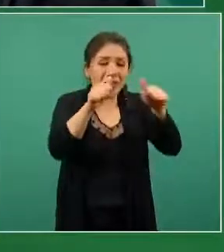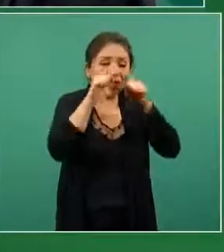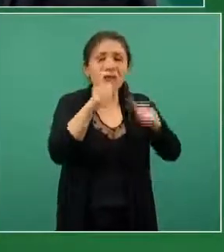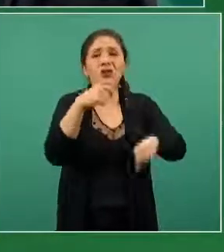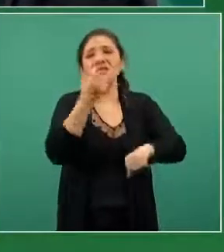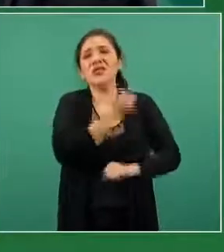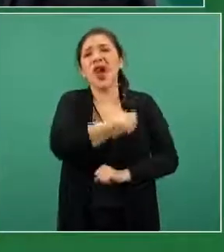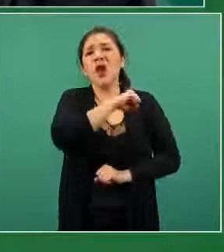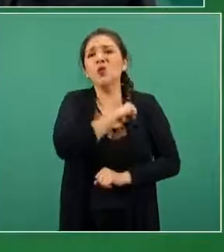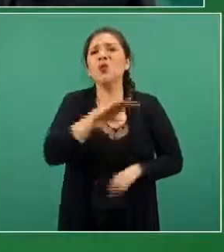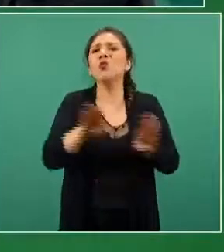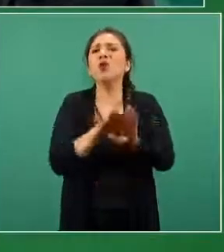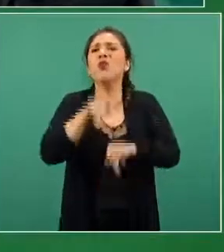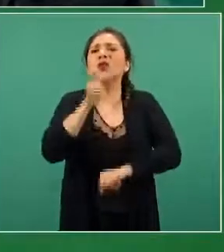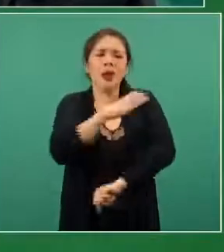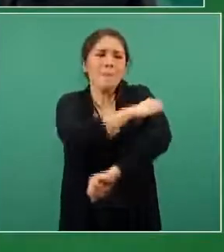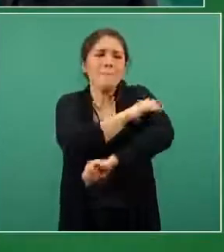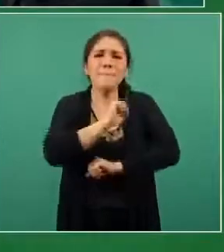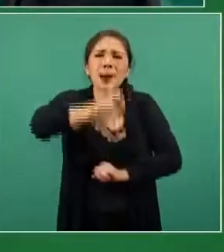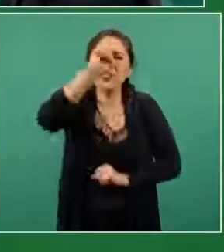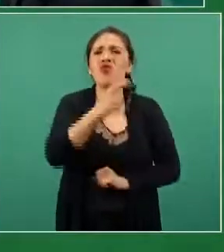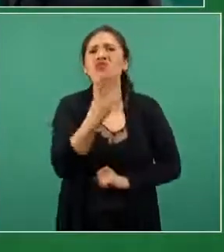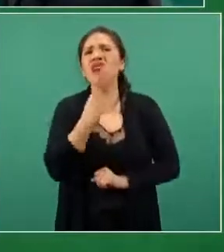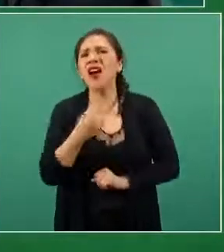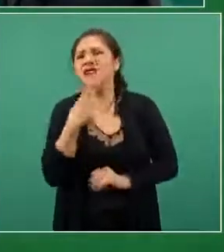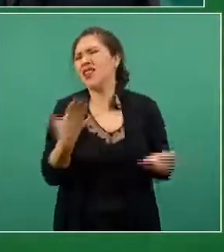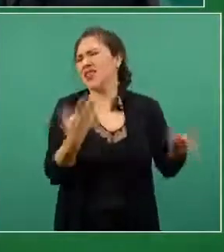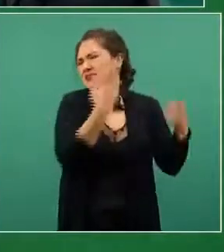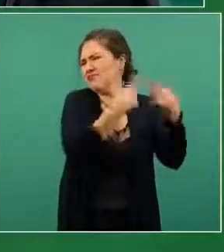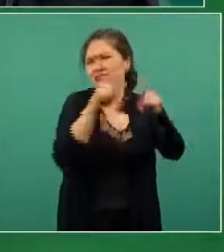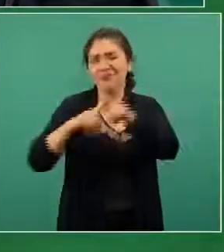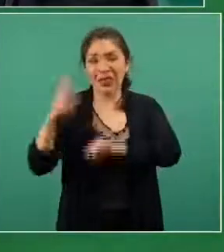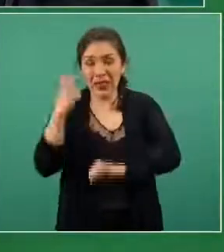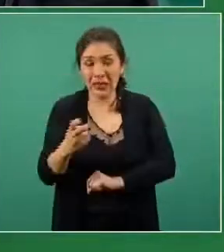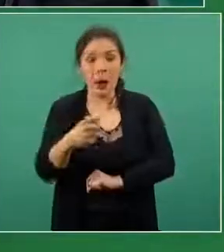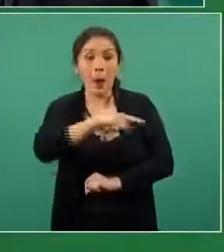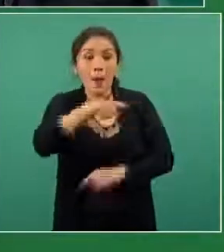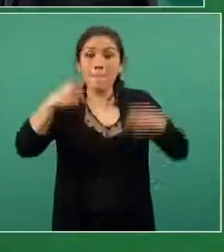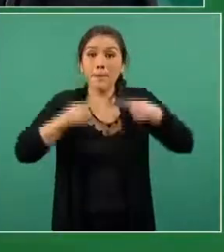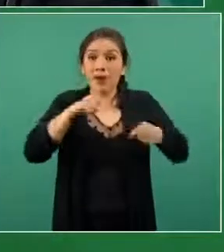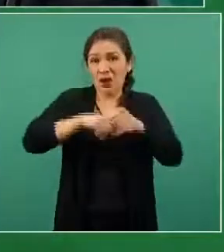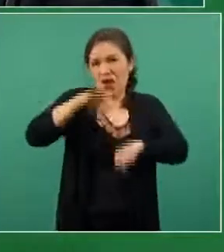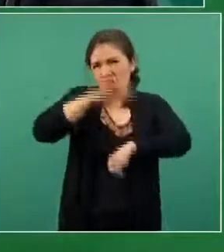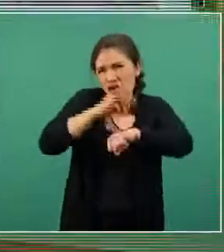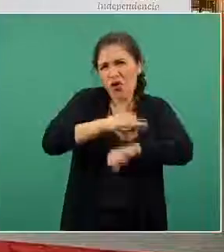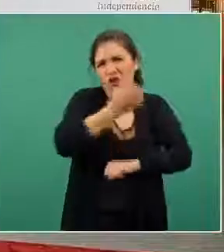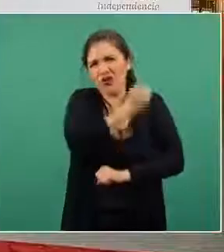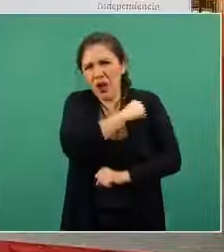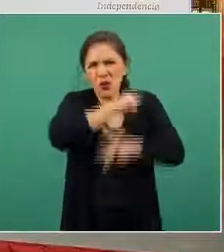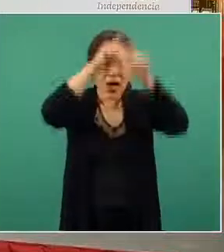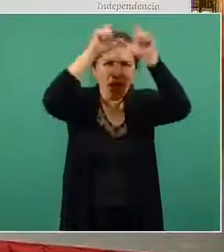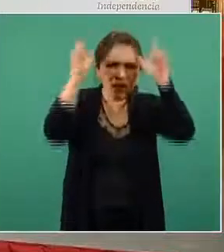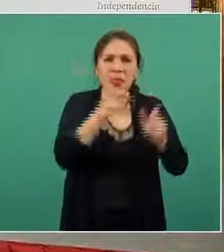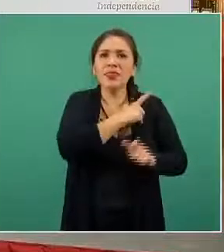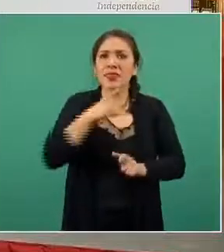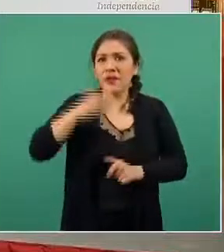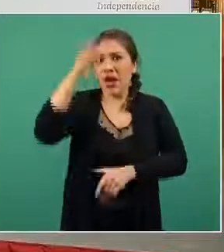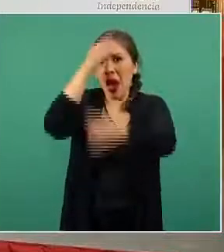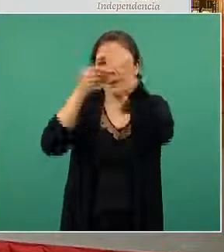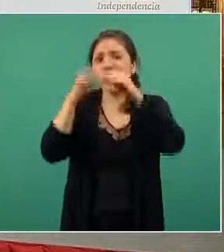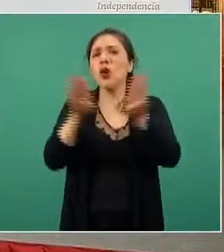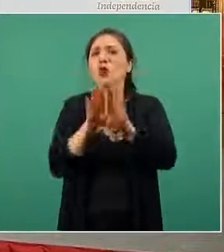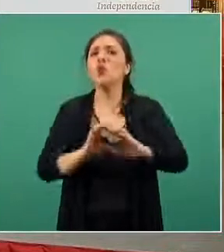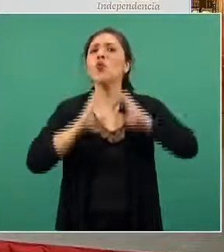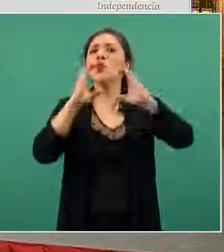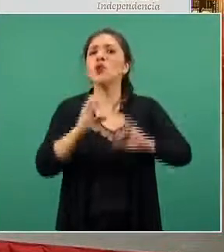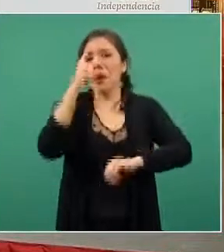enfermedades crónicas, la diabetes, la hipertensión, etcétera, etcétera. Que nuestro personal de salud aprenda sobre el modelo de salud para el